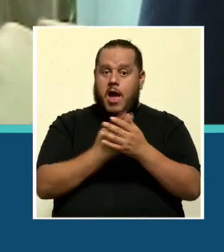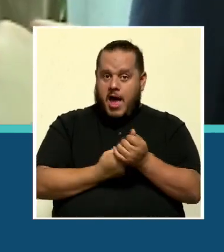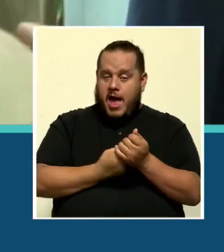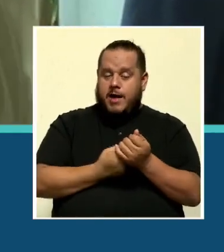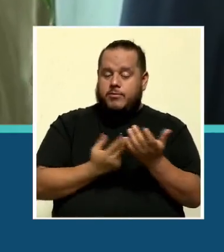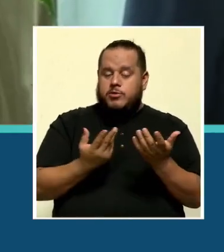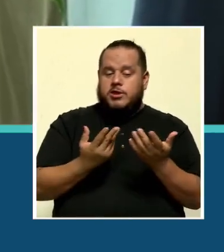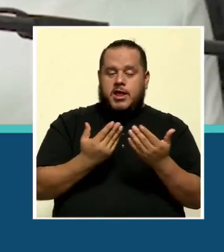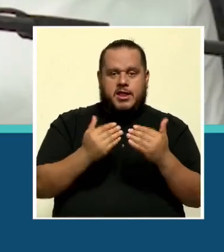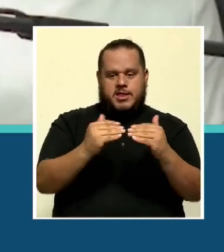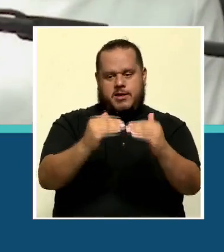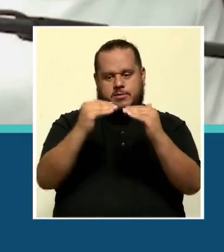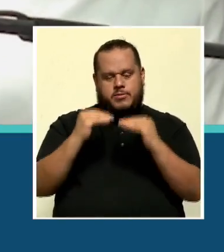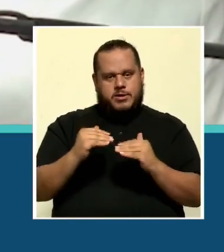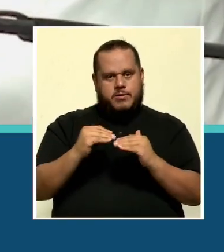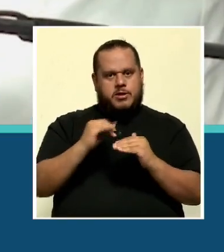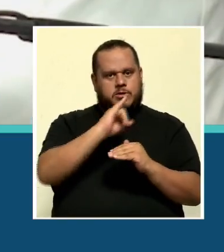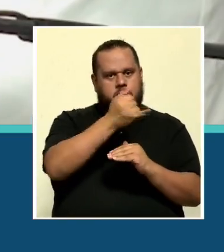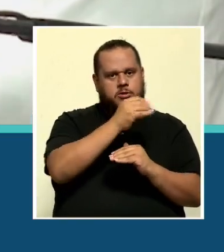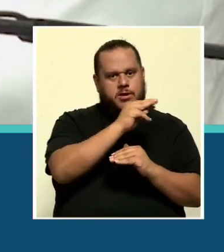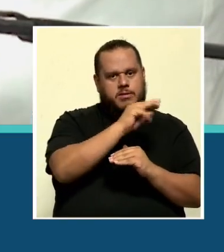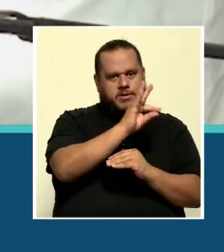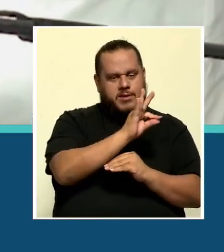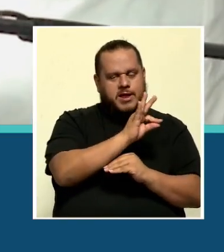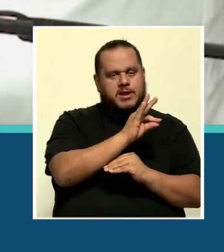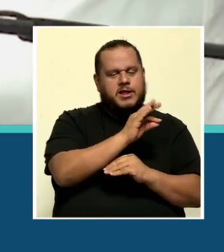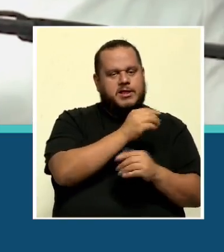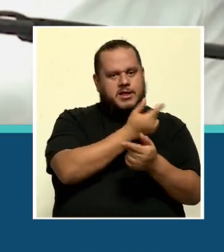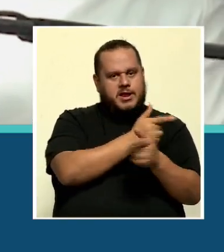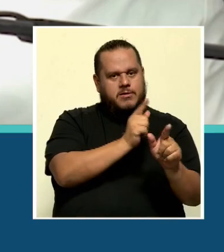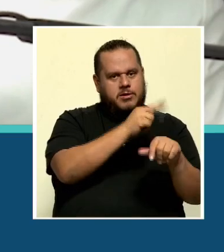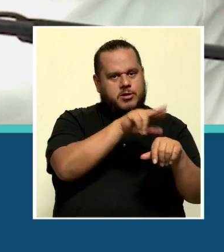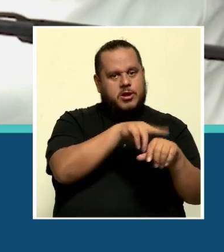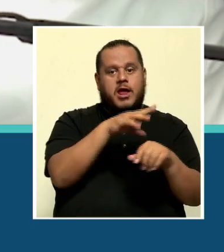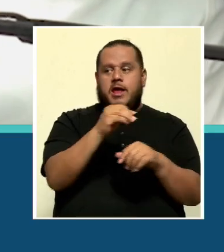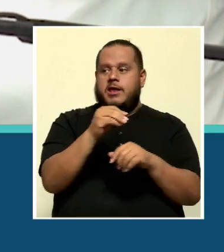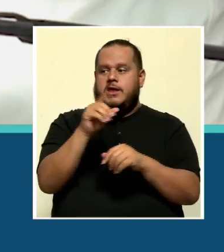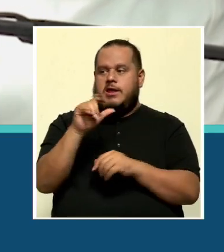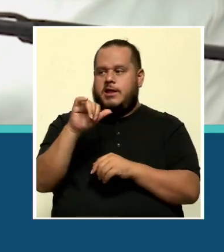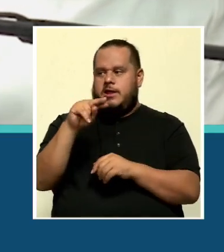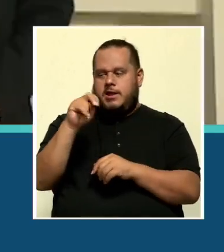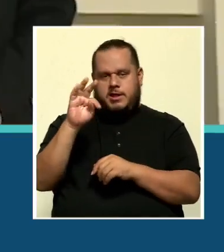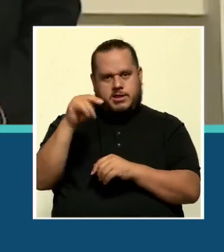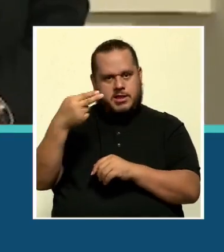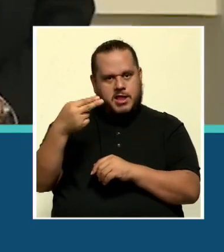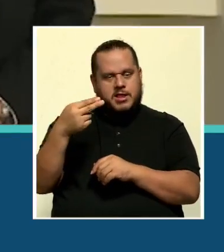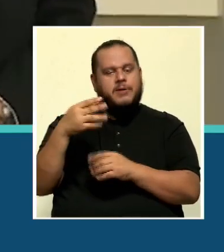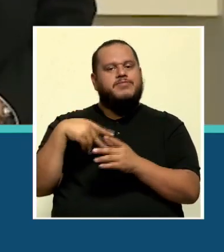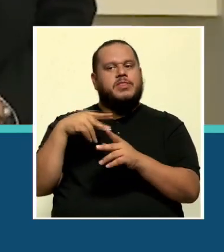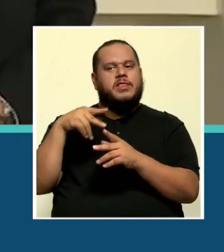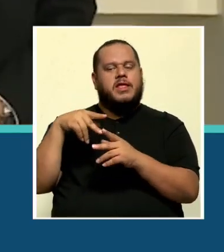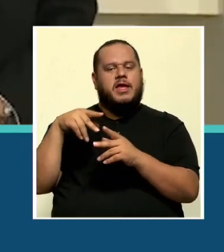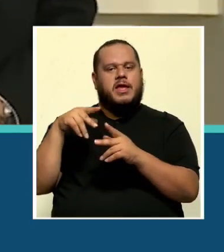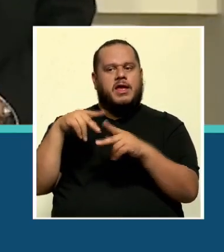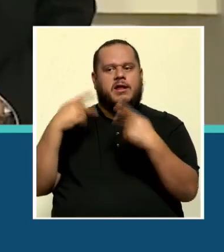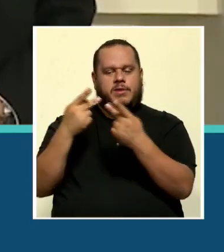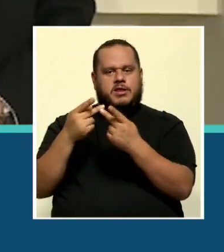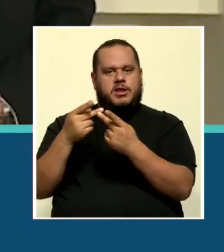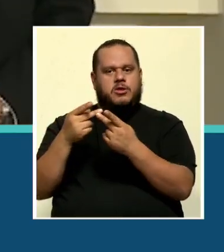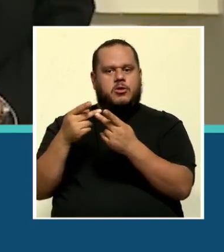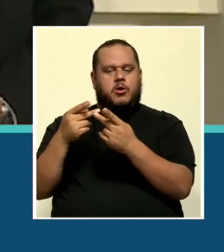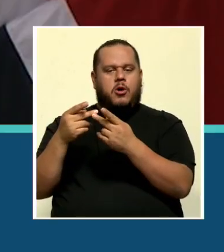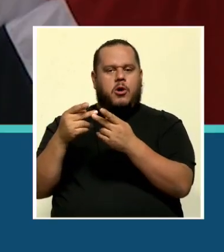candidatos estaban por debajo de José María Figueres del Partido Liberación Nacional y Linet Saborío del Partido Unidad Social